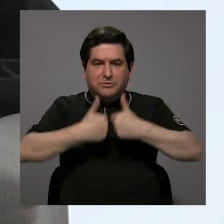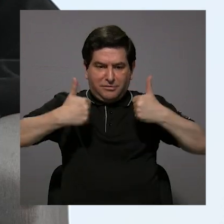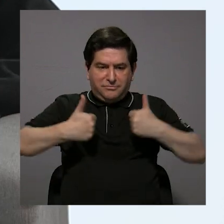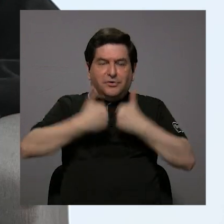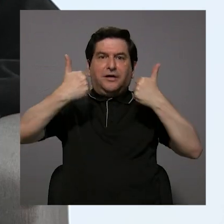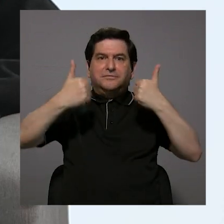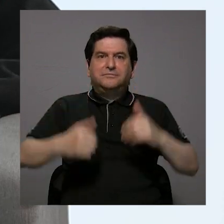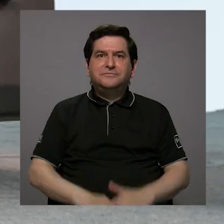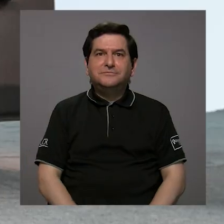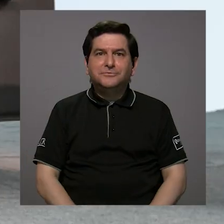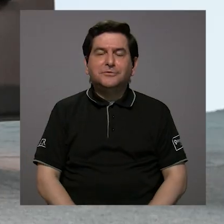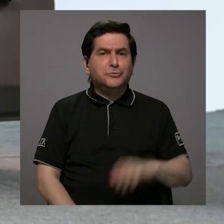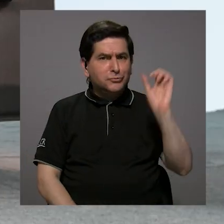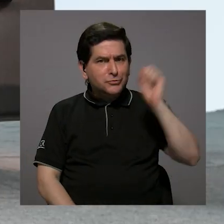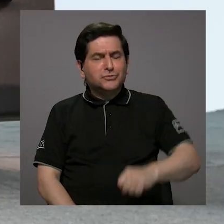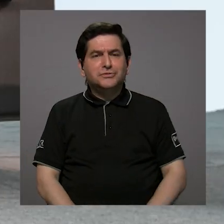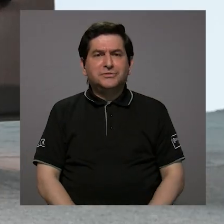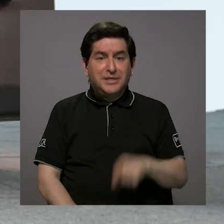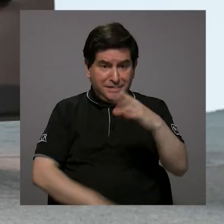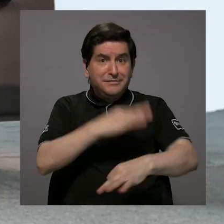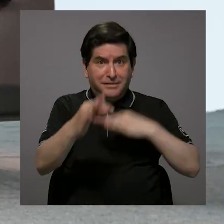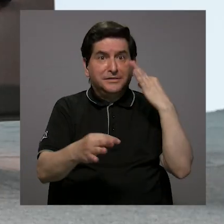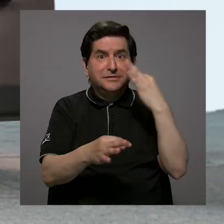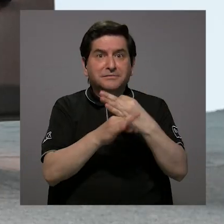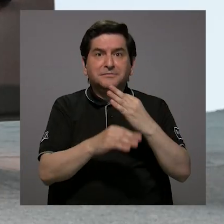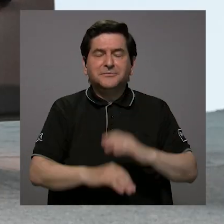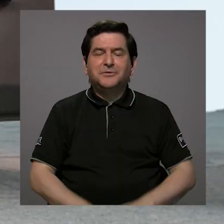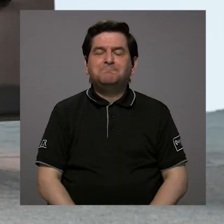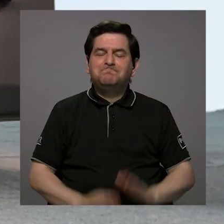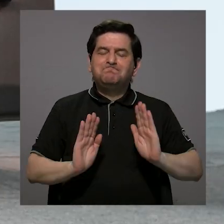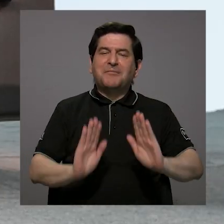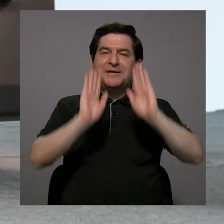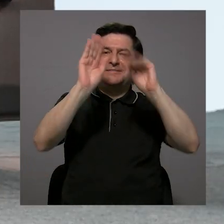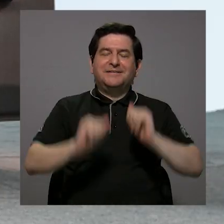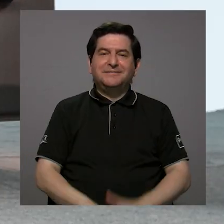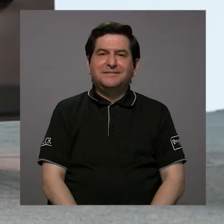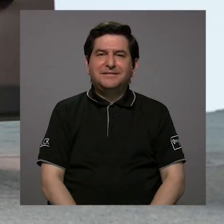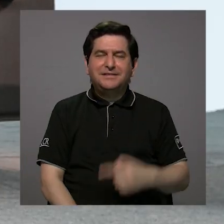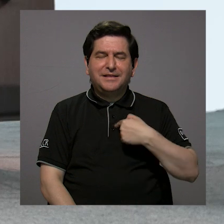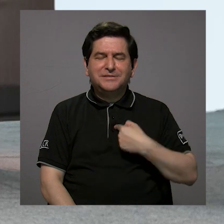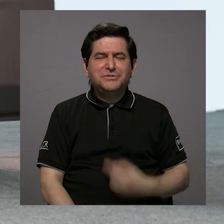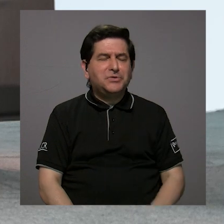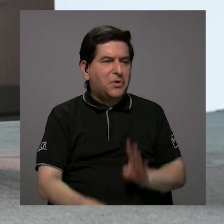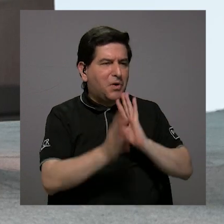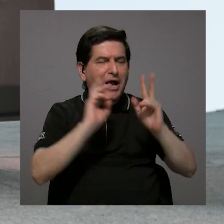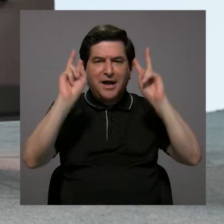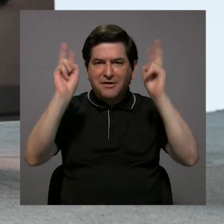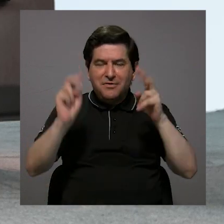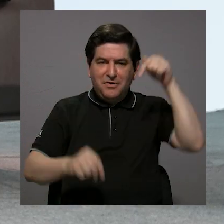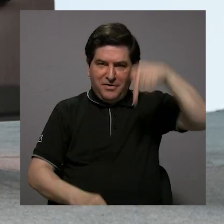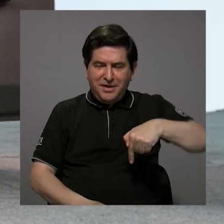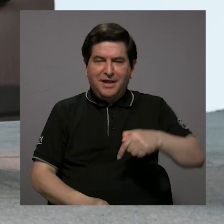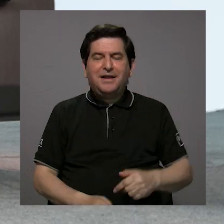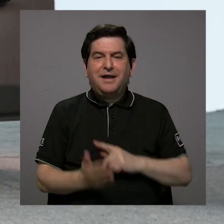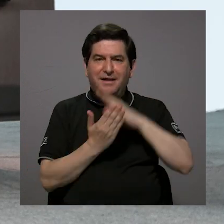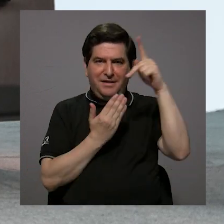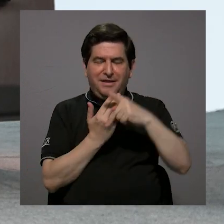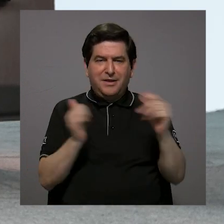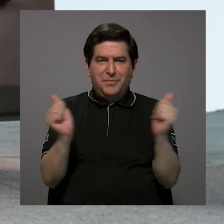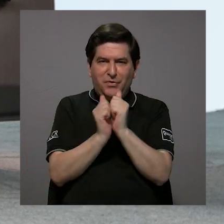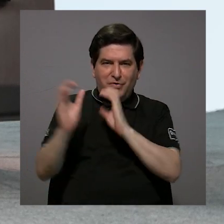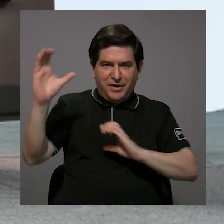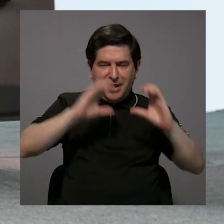desafíos. A muchos retos, sí, desafíos, claro. ¿verdad? En esa naturaleza. Sí, claro, claro. Excelente. Yo socializo los temas que vamos a